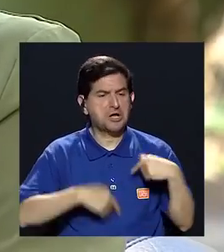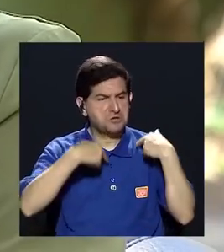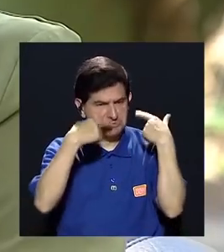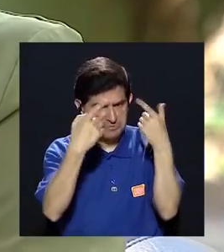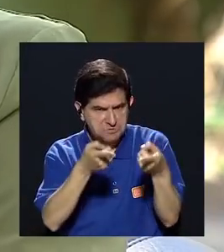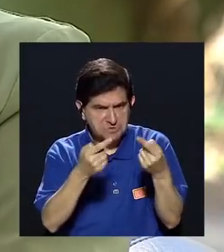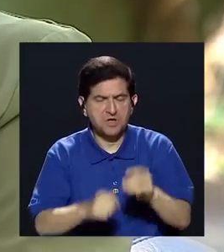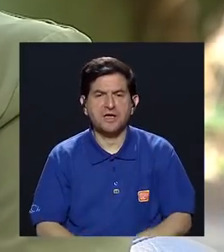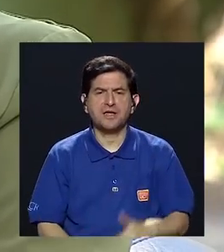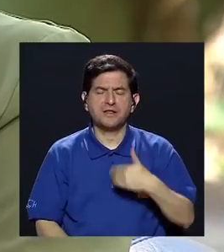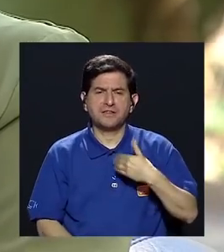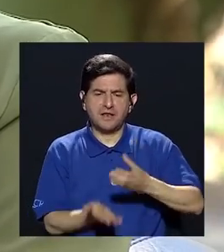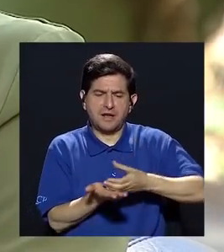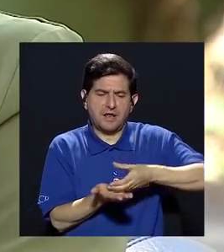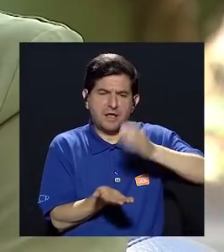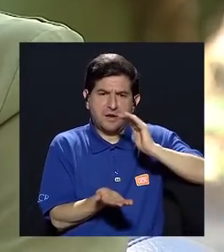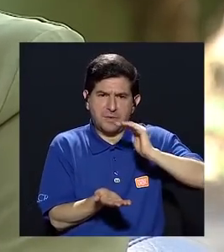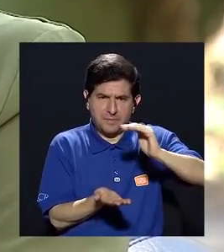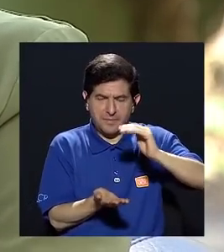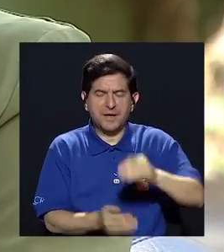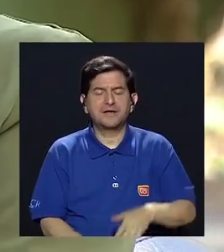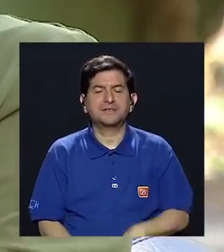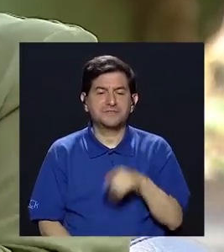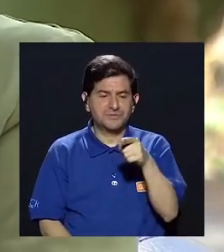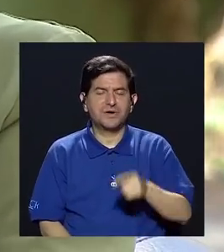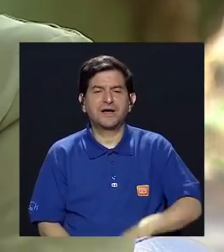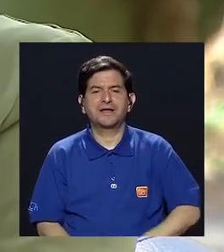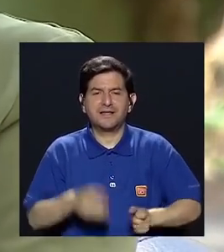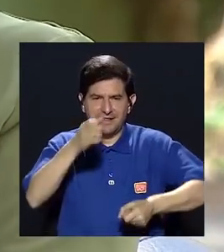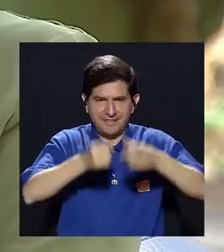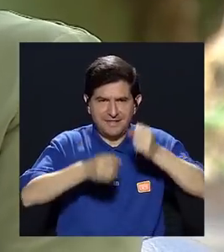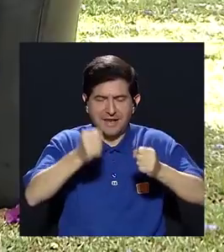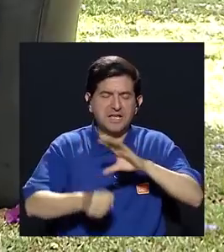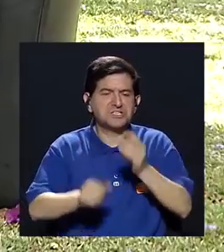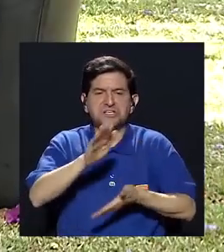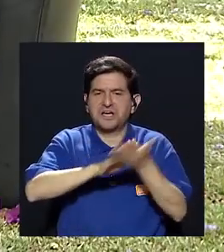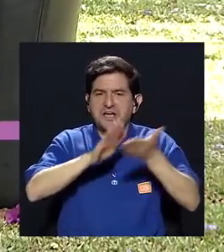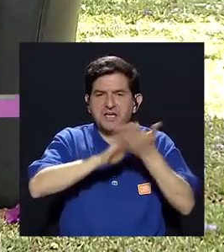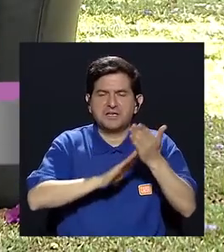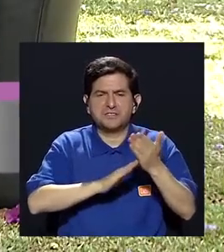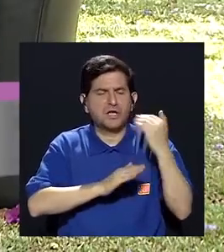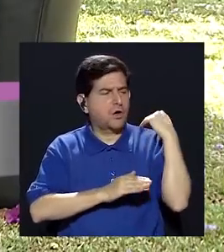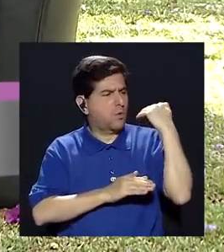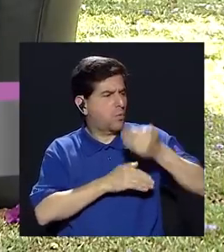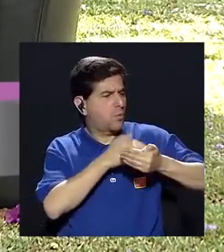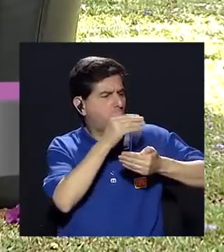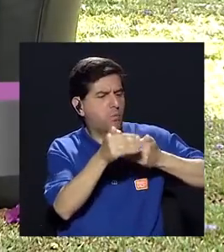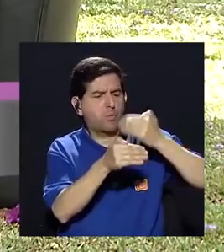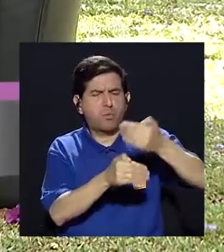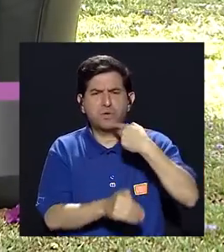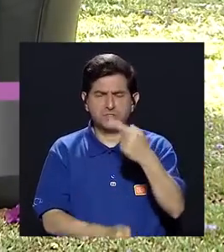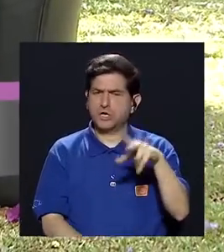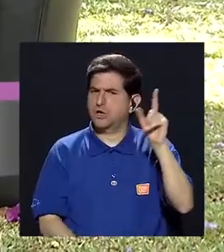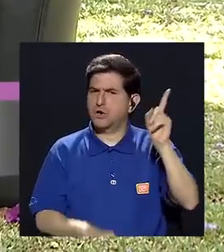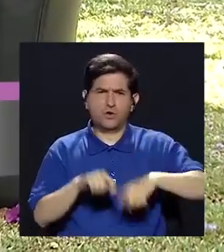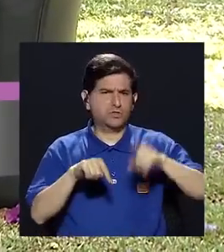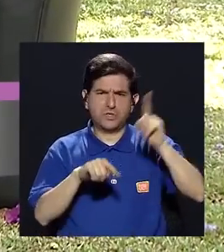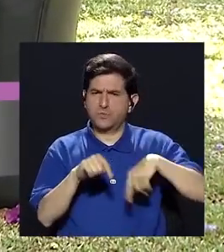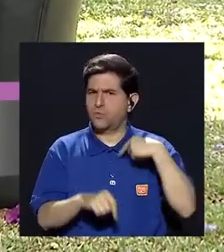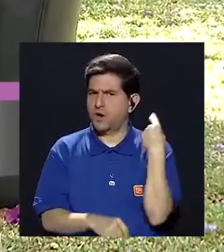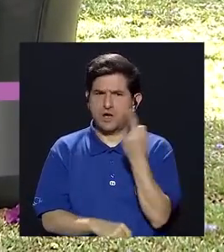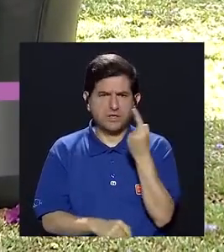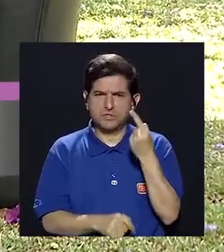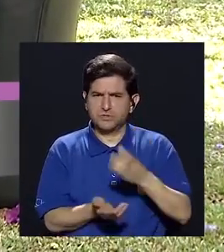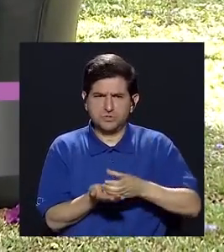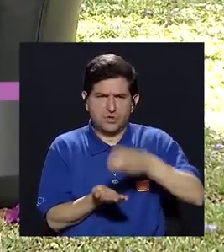ellos llegaban, recibían su vaso de leche y se iban. Empezó a evolucionar y dijimos, no puede ser solo